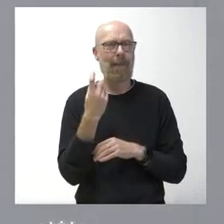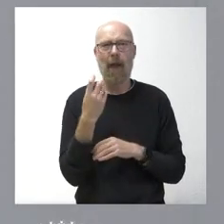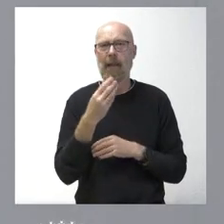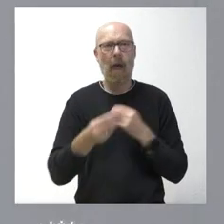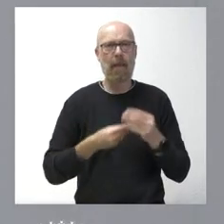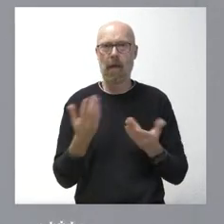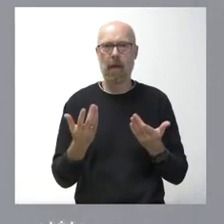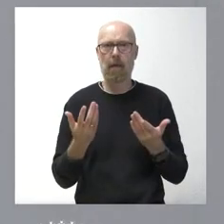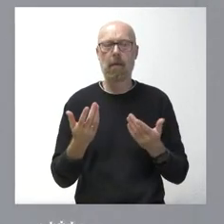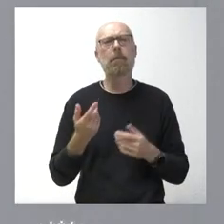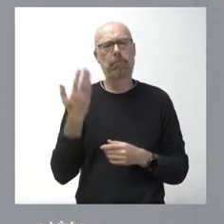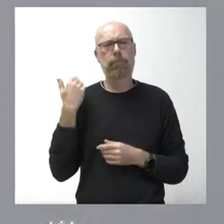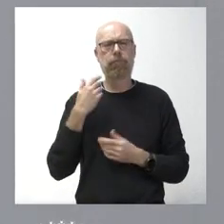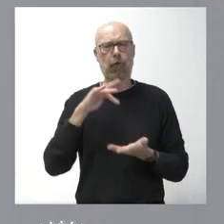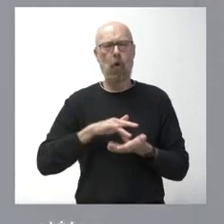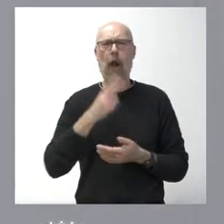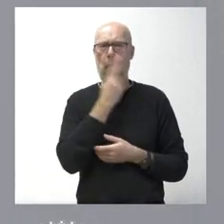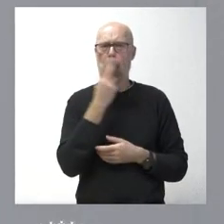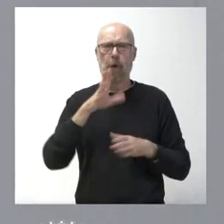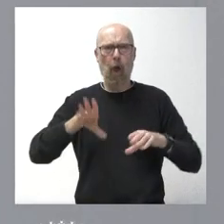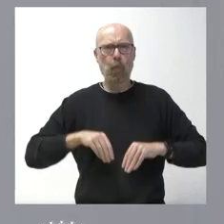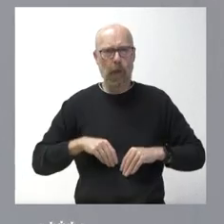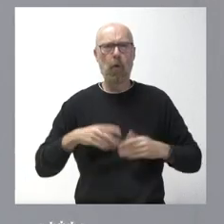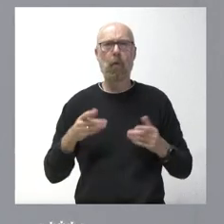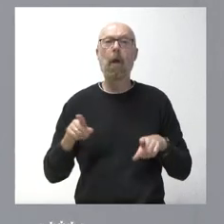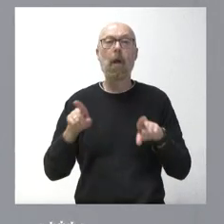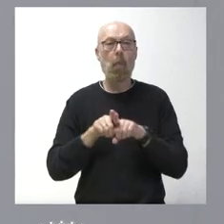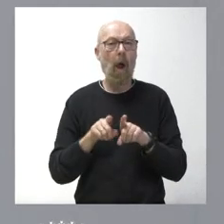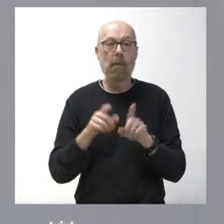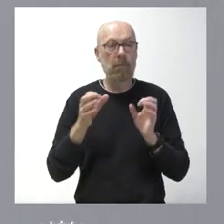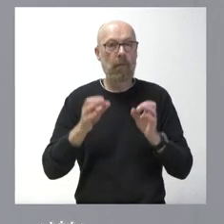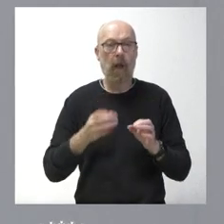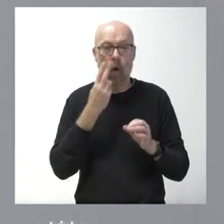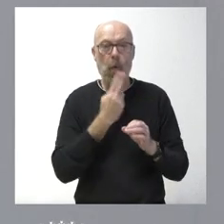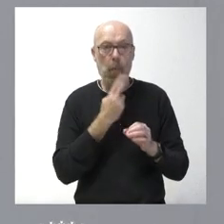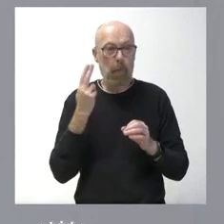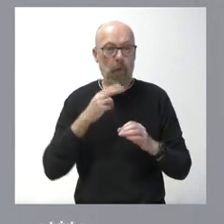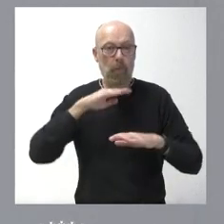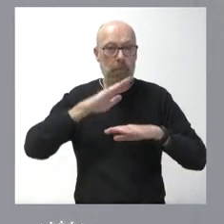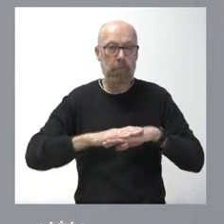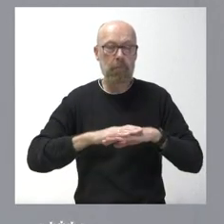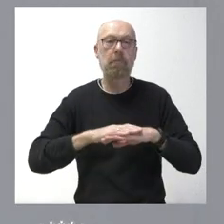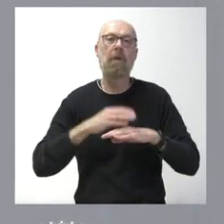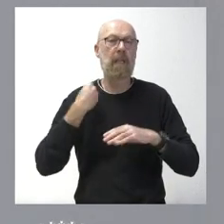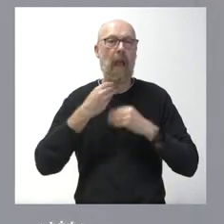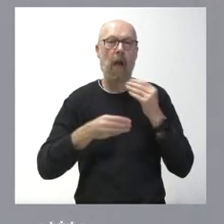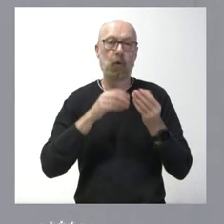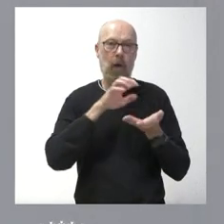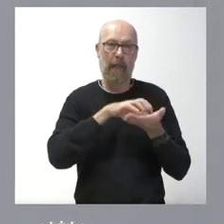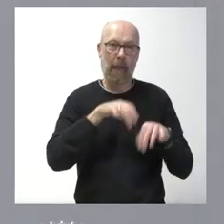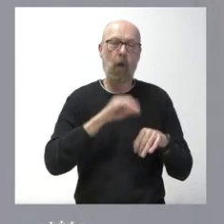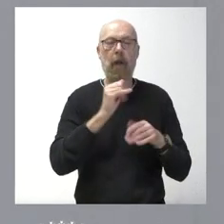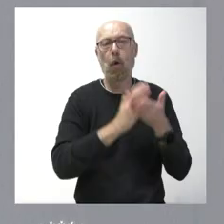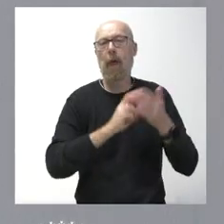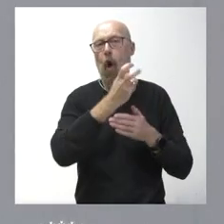habíamos comprometido a ello igual que nos habíamos comprometido y ese compromiso se alcanzó en Castilla León entre varias comunidades autónomas es por lo que se ha